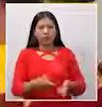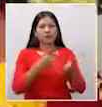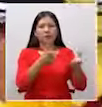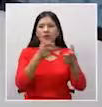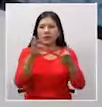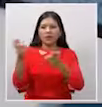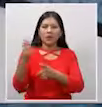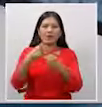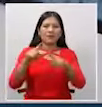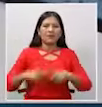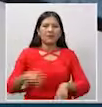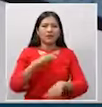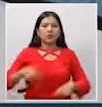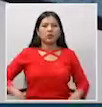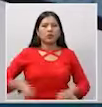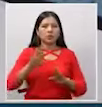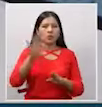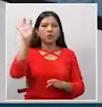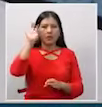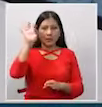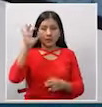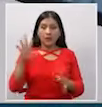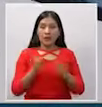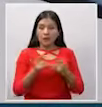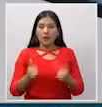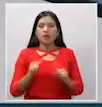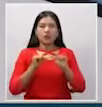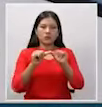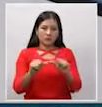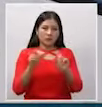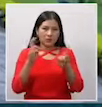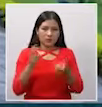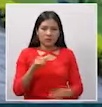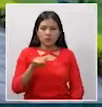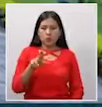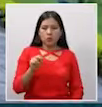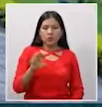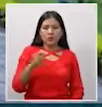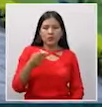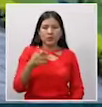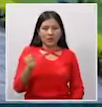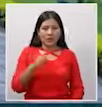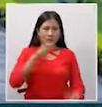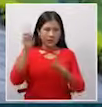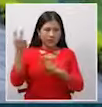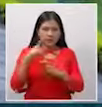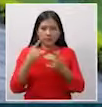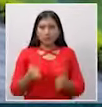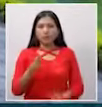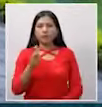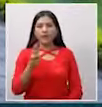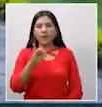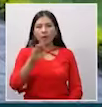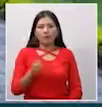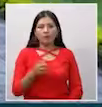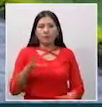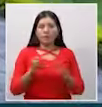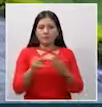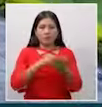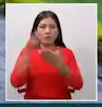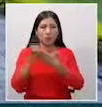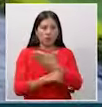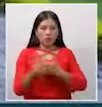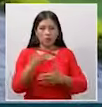municipios de Tarija, y su agenda de visita continúa hoy en Bermejo y Yunchará. Estará entregando en tema de Bermejo proyectos,